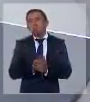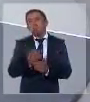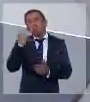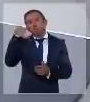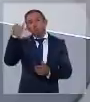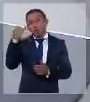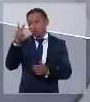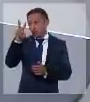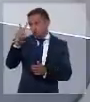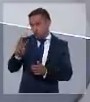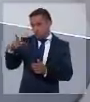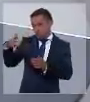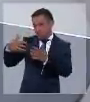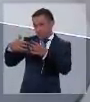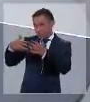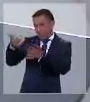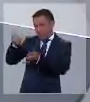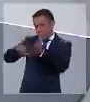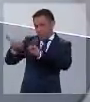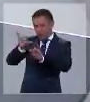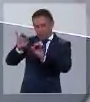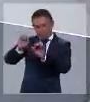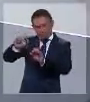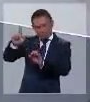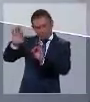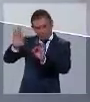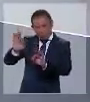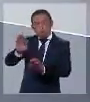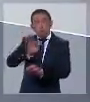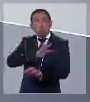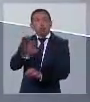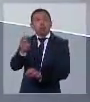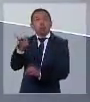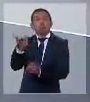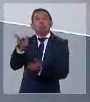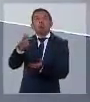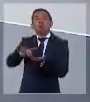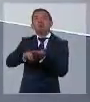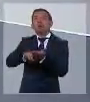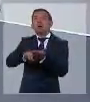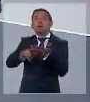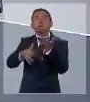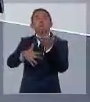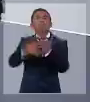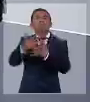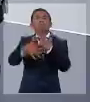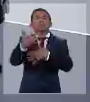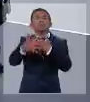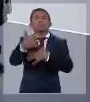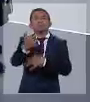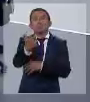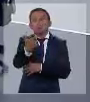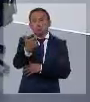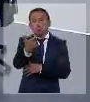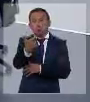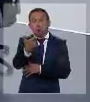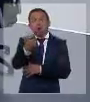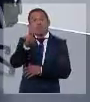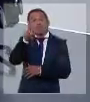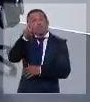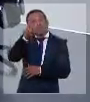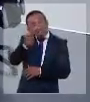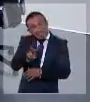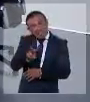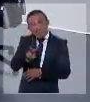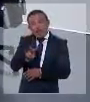laboratorio, cuando mucho, 15 pesos, la compra el gobierno en